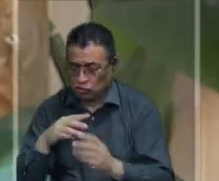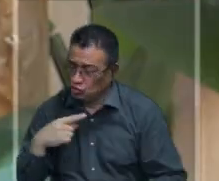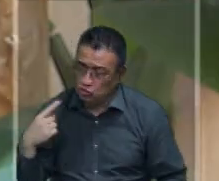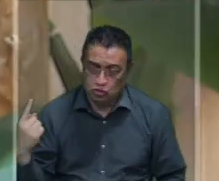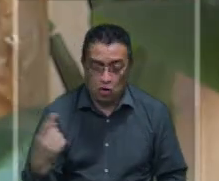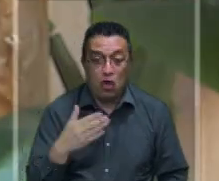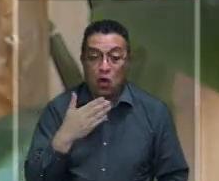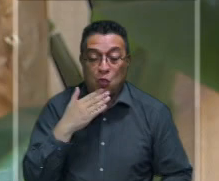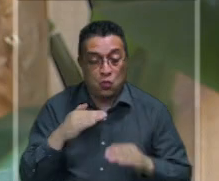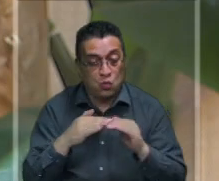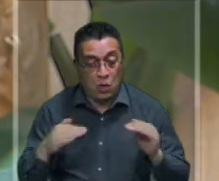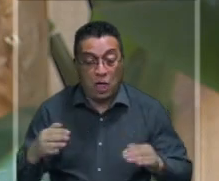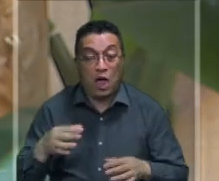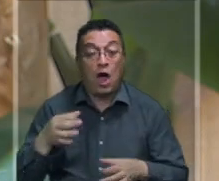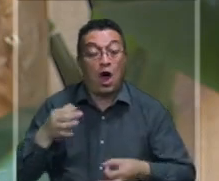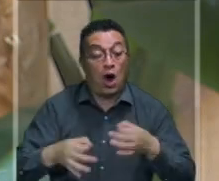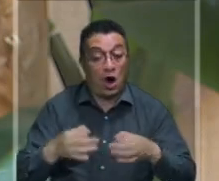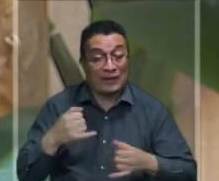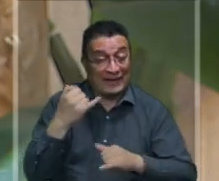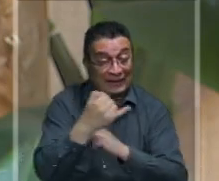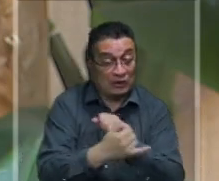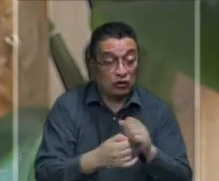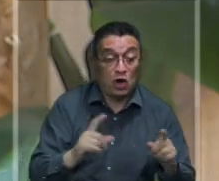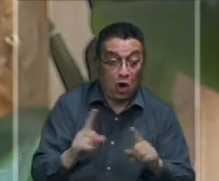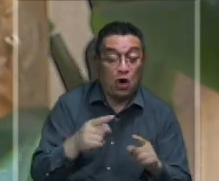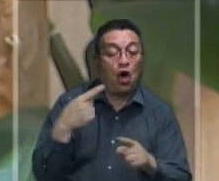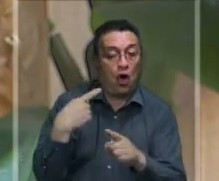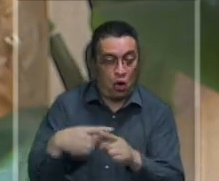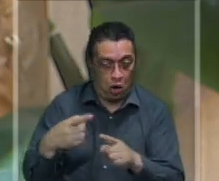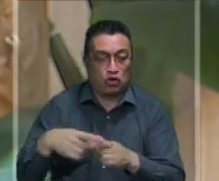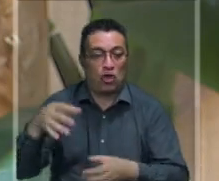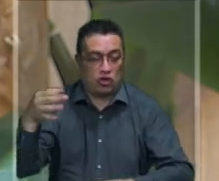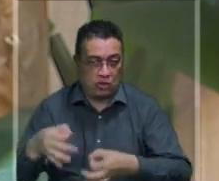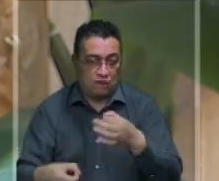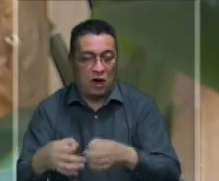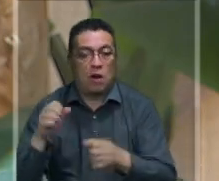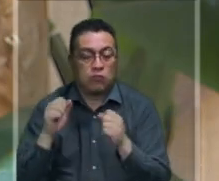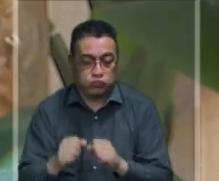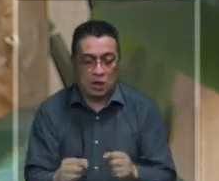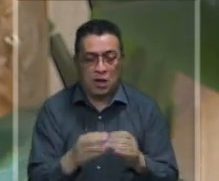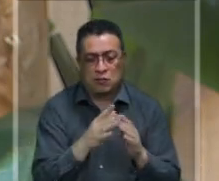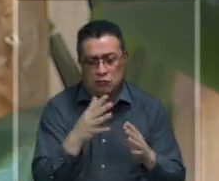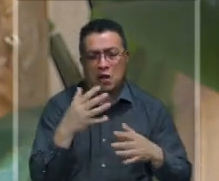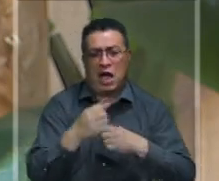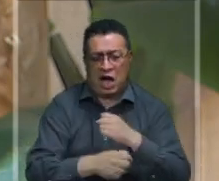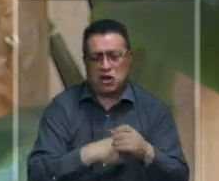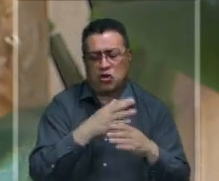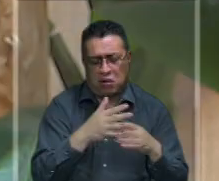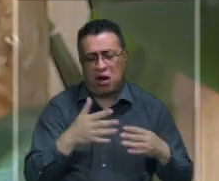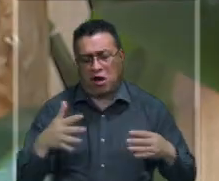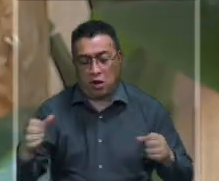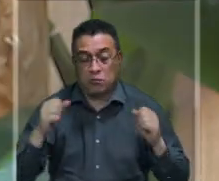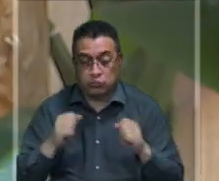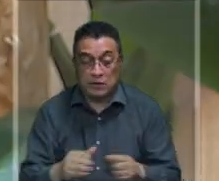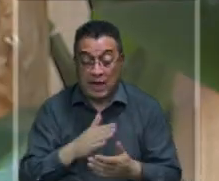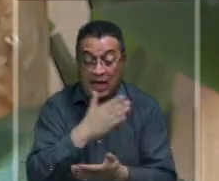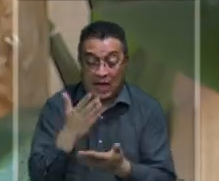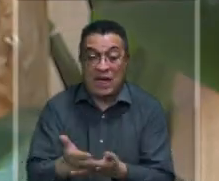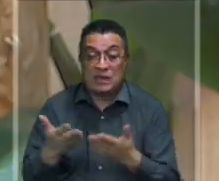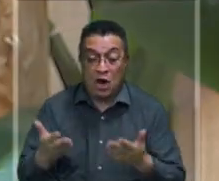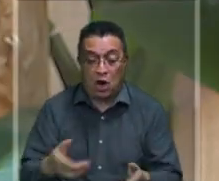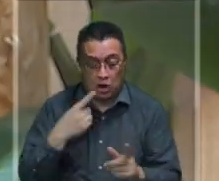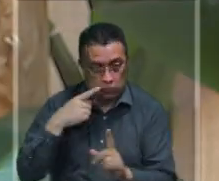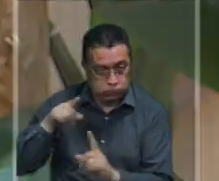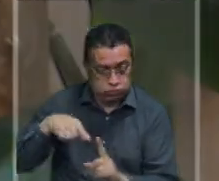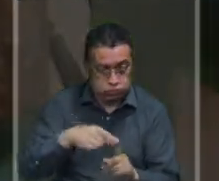Si no es la Corte Penal Internacional, se crearán otros tribunales. Y esto podría durar décadas. Hasta hoy se persiguen los crímenes